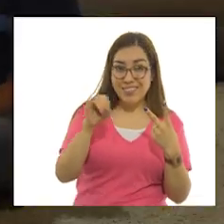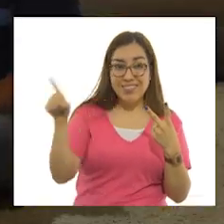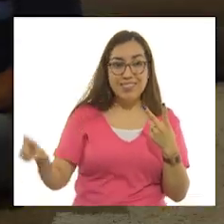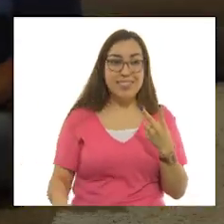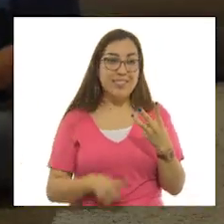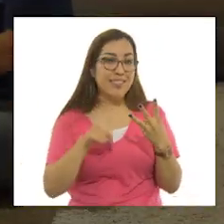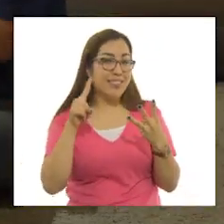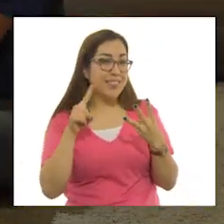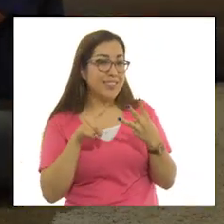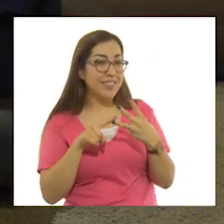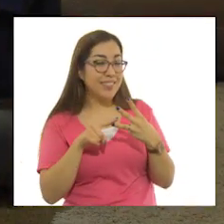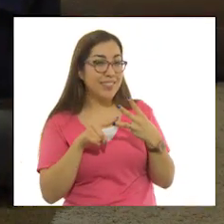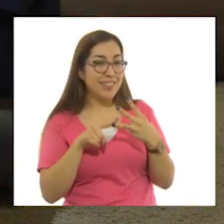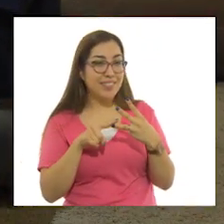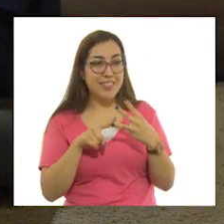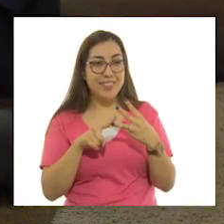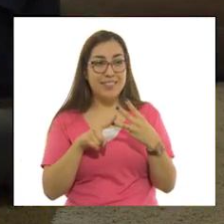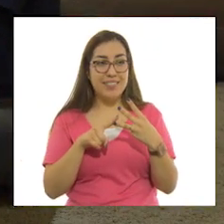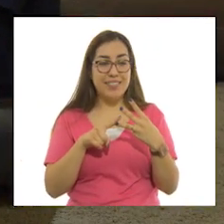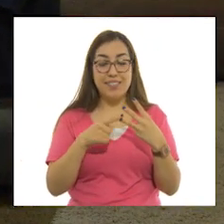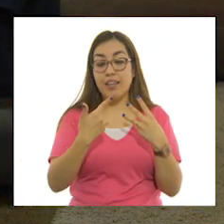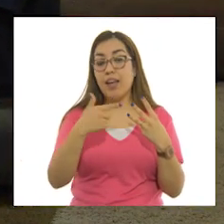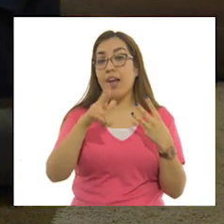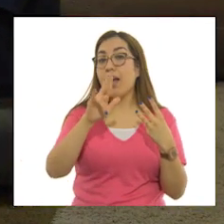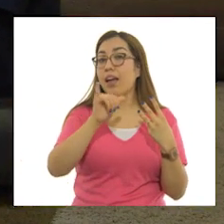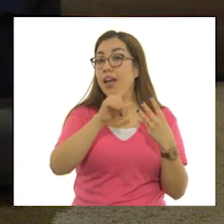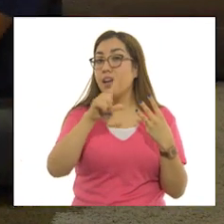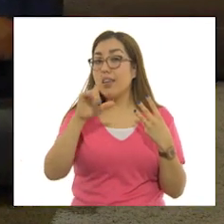y guille